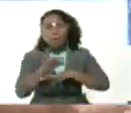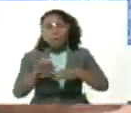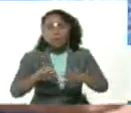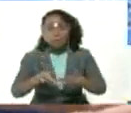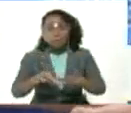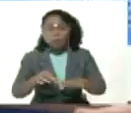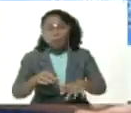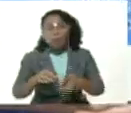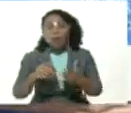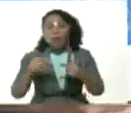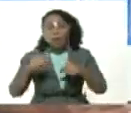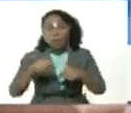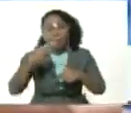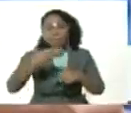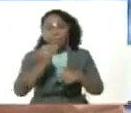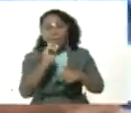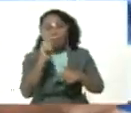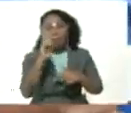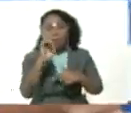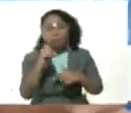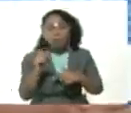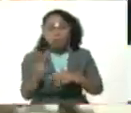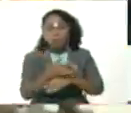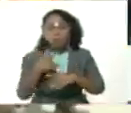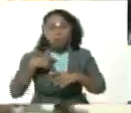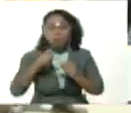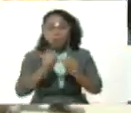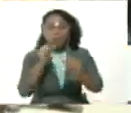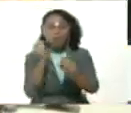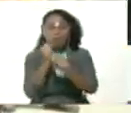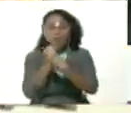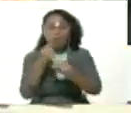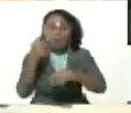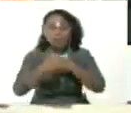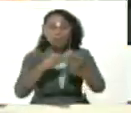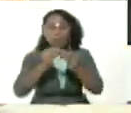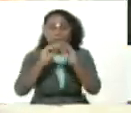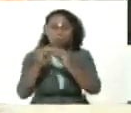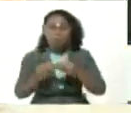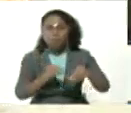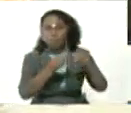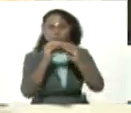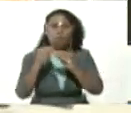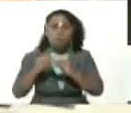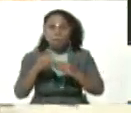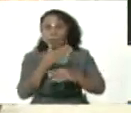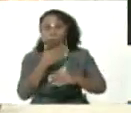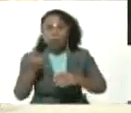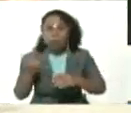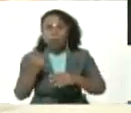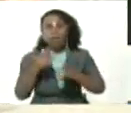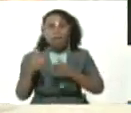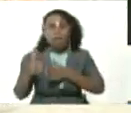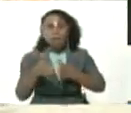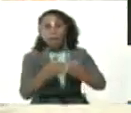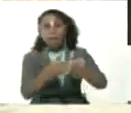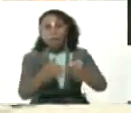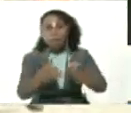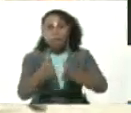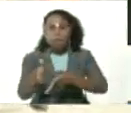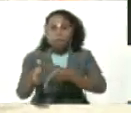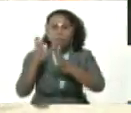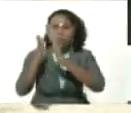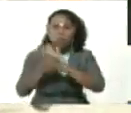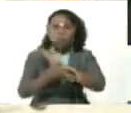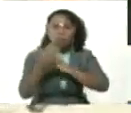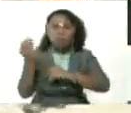Salinas para continuar con los trabajos de rehabilitación, refacción, mejoramiento de vías y de la infraestructura y sobre